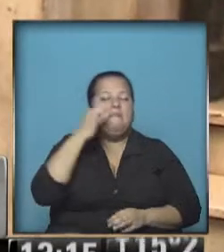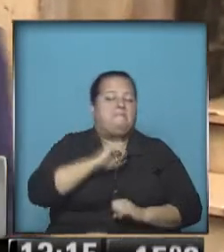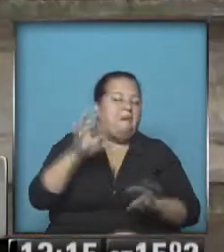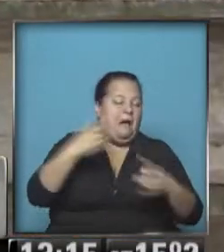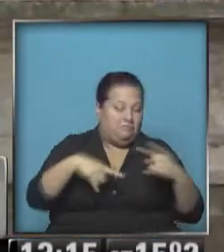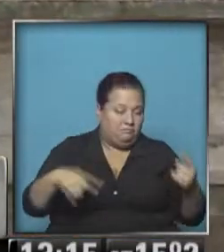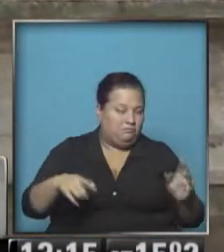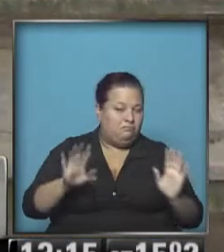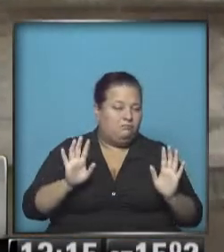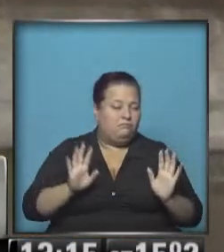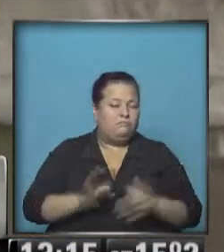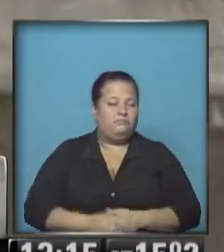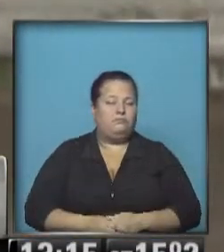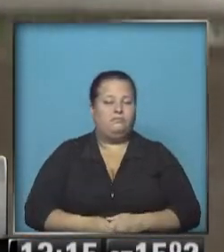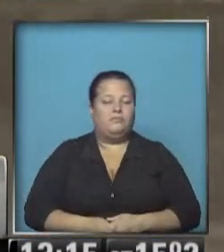sea,